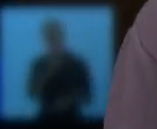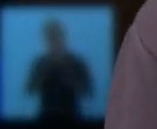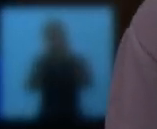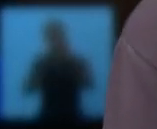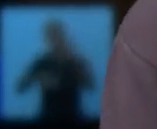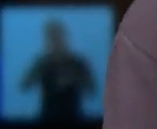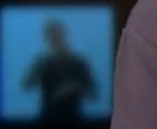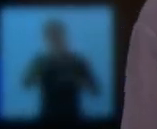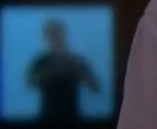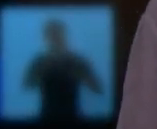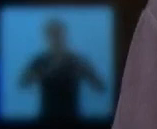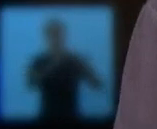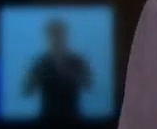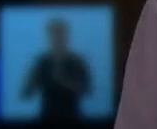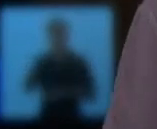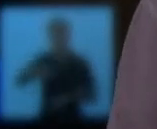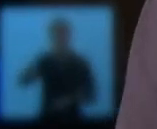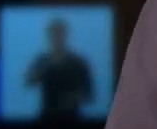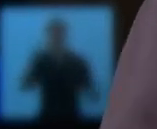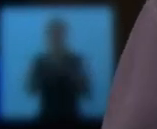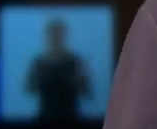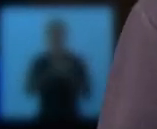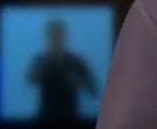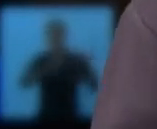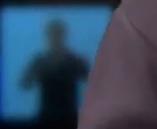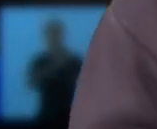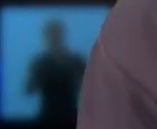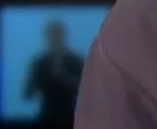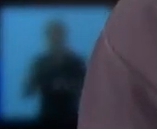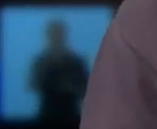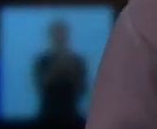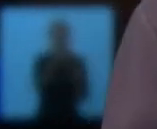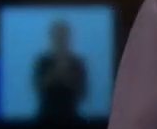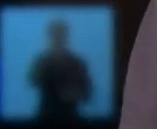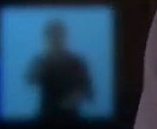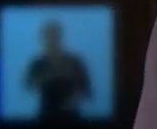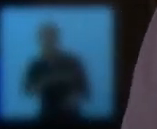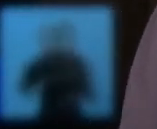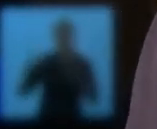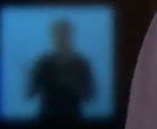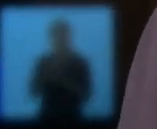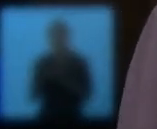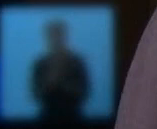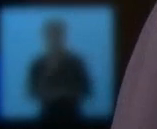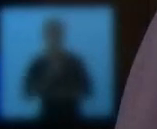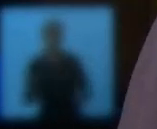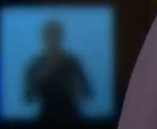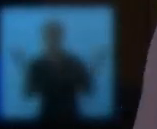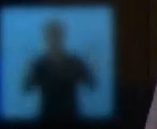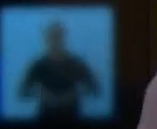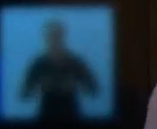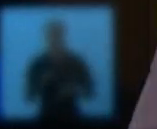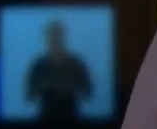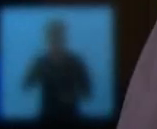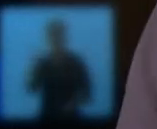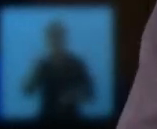sentido, tanto, digamos, Del Caño como Esper y Gómez Centurión son parecidos en ese aspecto, digamos que es un discurso bastante más ideológico y bastante más de nicho,